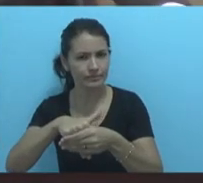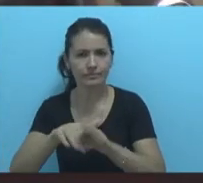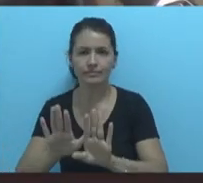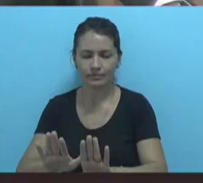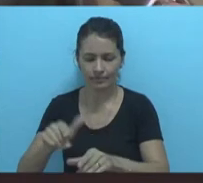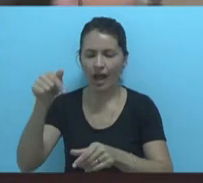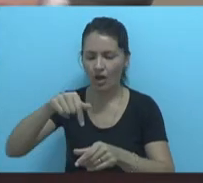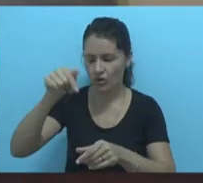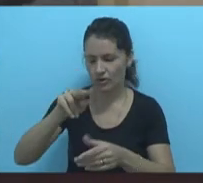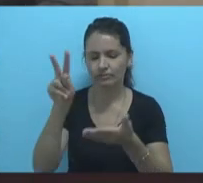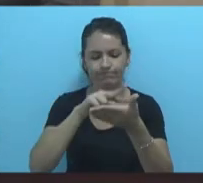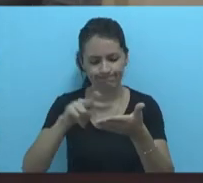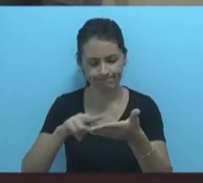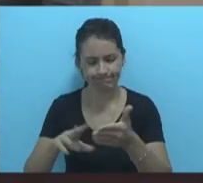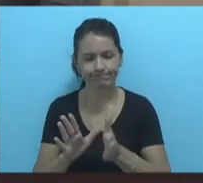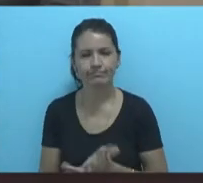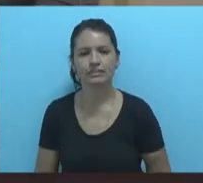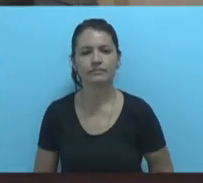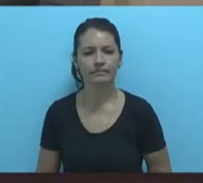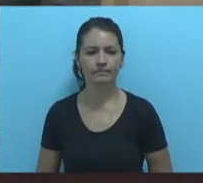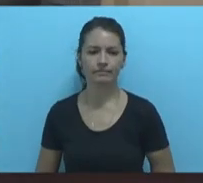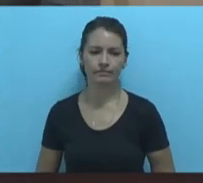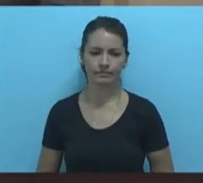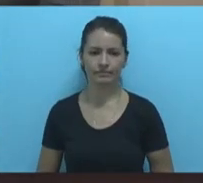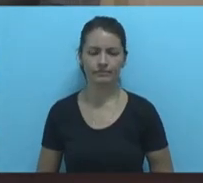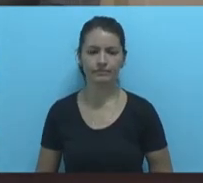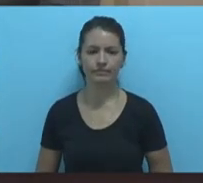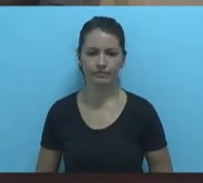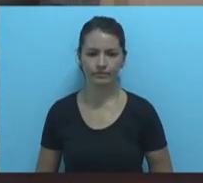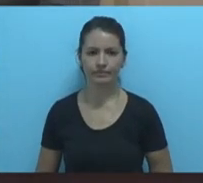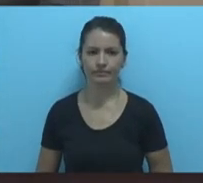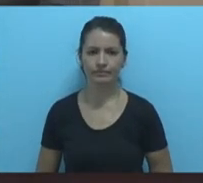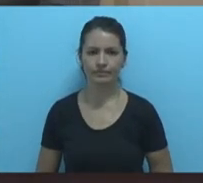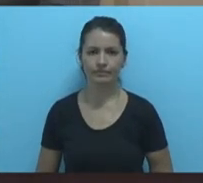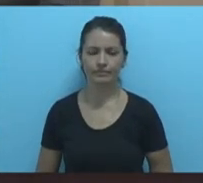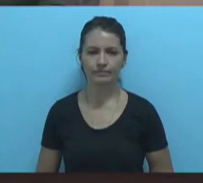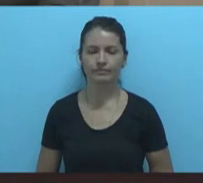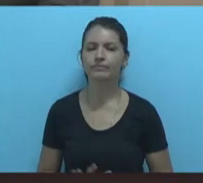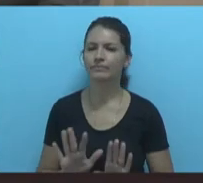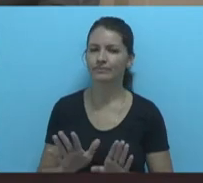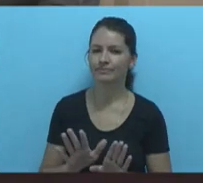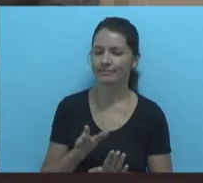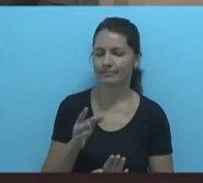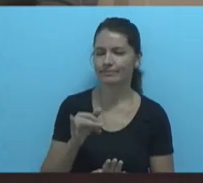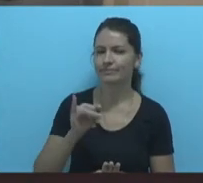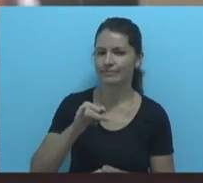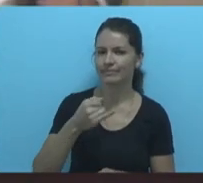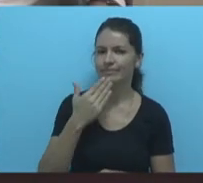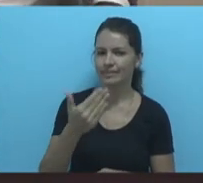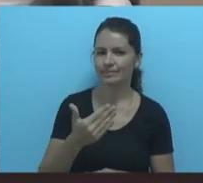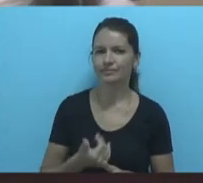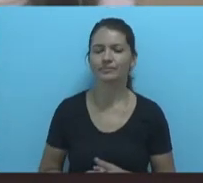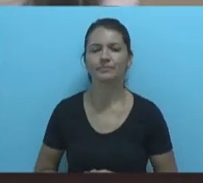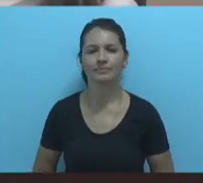lo vamos a ingresar ahora, lo voy a poner a consideración y cuando esté en tratamiento usted va a poder hacer la fundamentación del mismo si